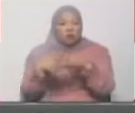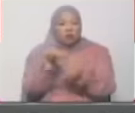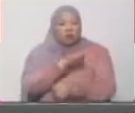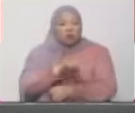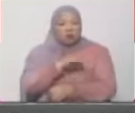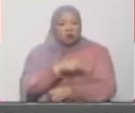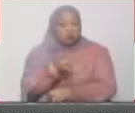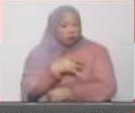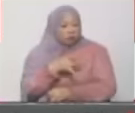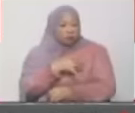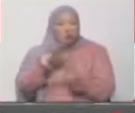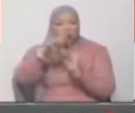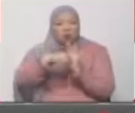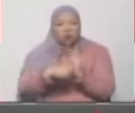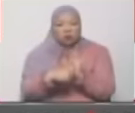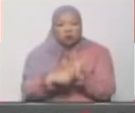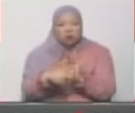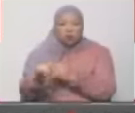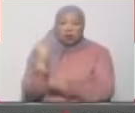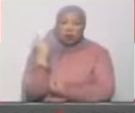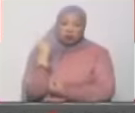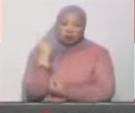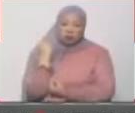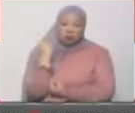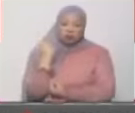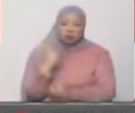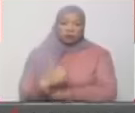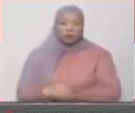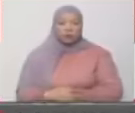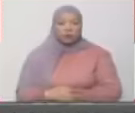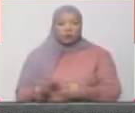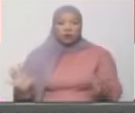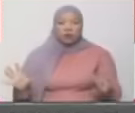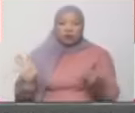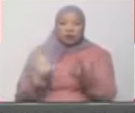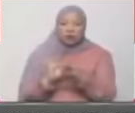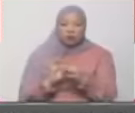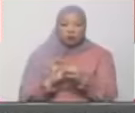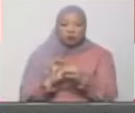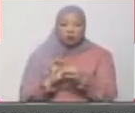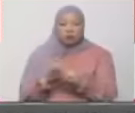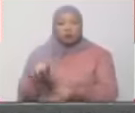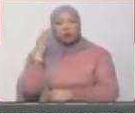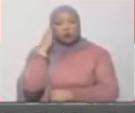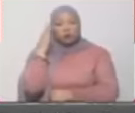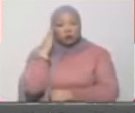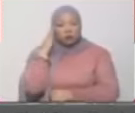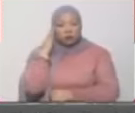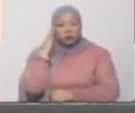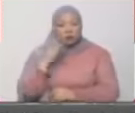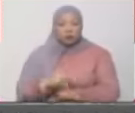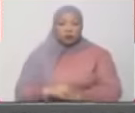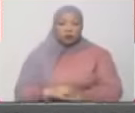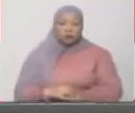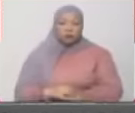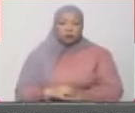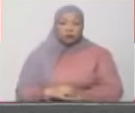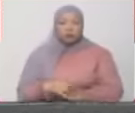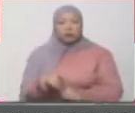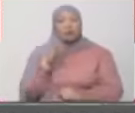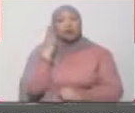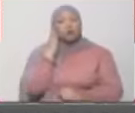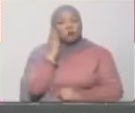indolencia, la corrupción, la traición. Y todo eso va unido. Y ustedes saben, ustedes lo saben